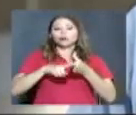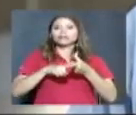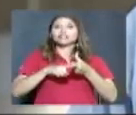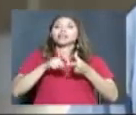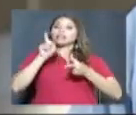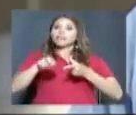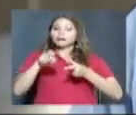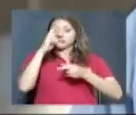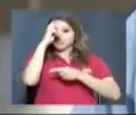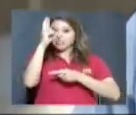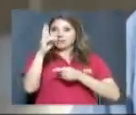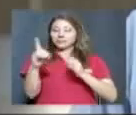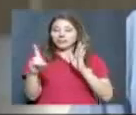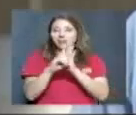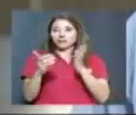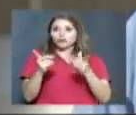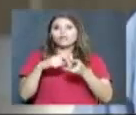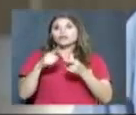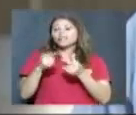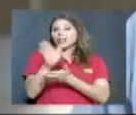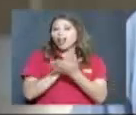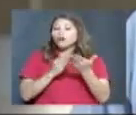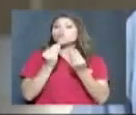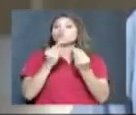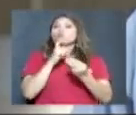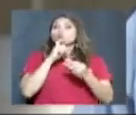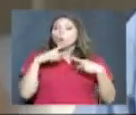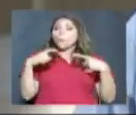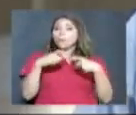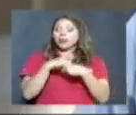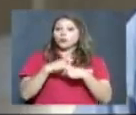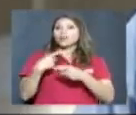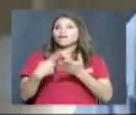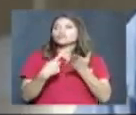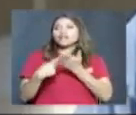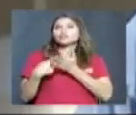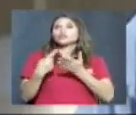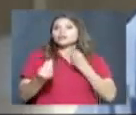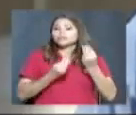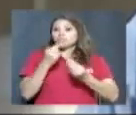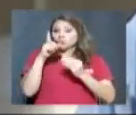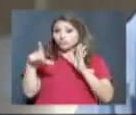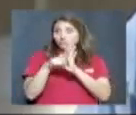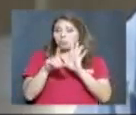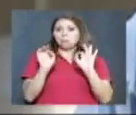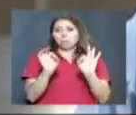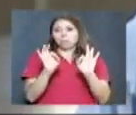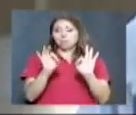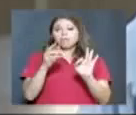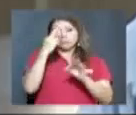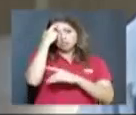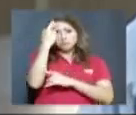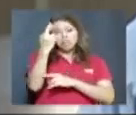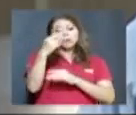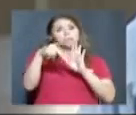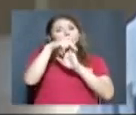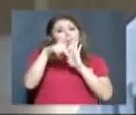complejo. Yo creo que vamos a discutir. Bueno, vamos a discutir una ley. Bueno, no. Primero, respetar los principios jurídicos del